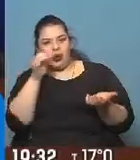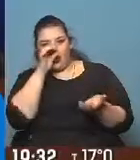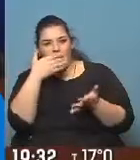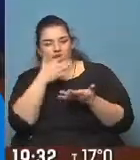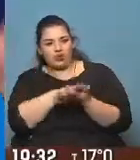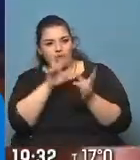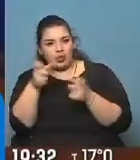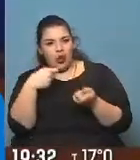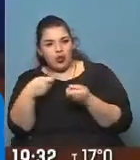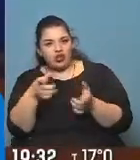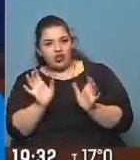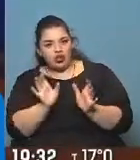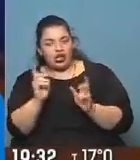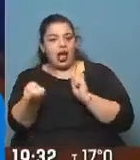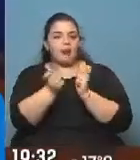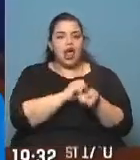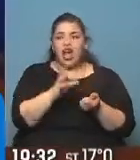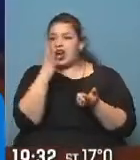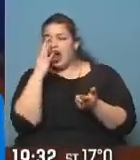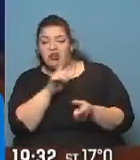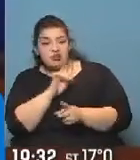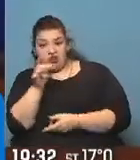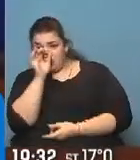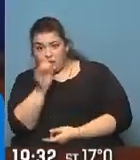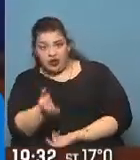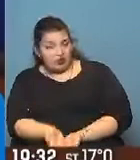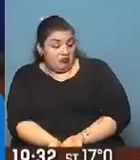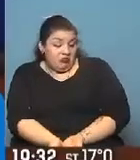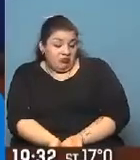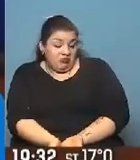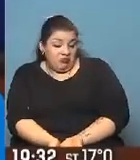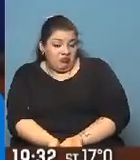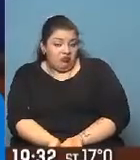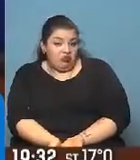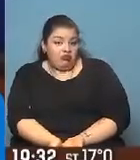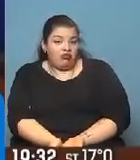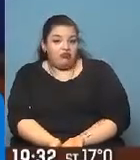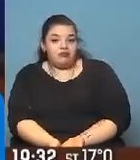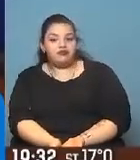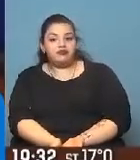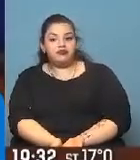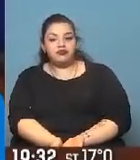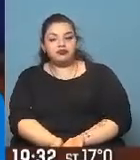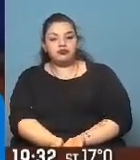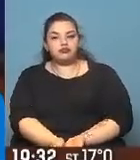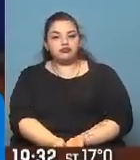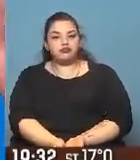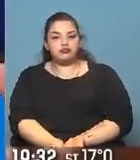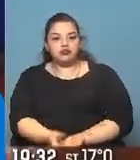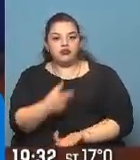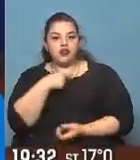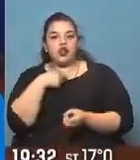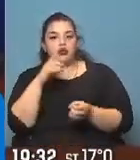ni para recortarlas ni para empleo ni para nada no lo he escuchado entonces queremos mejores